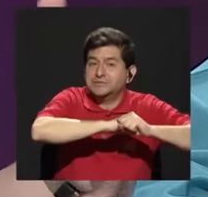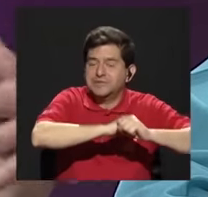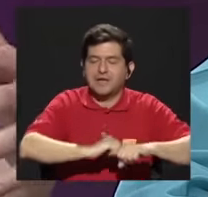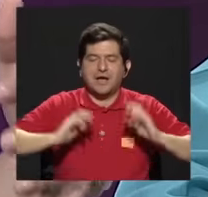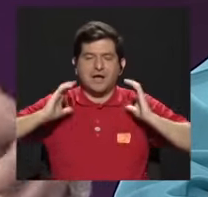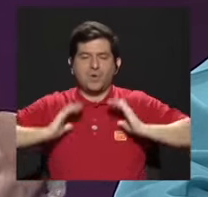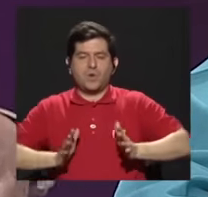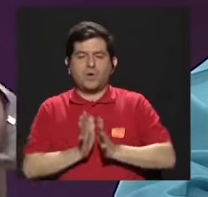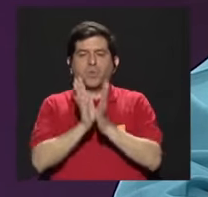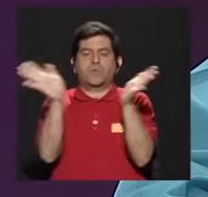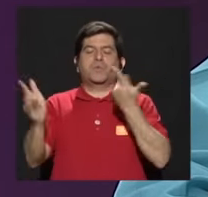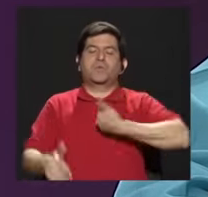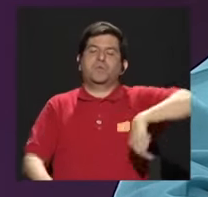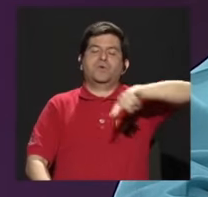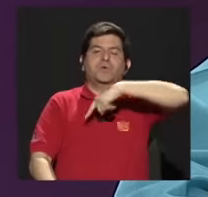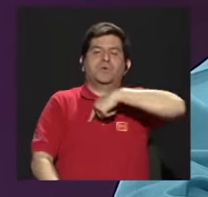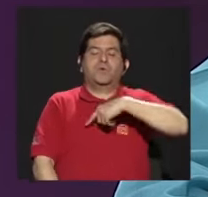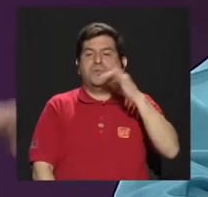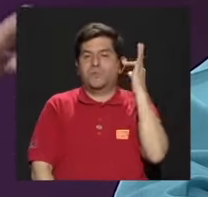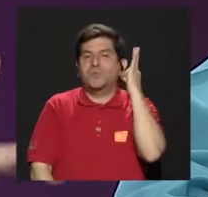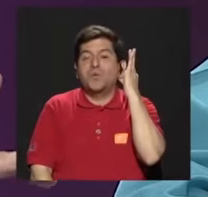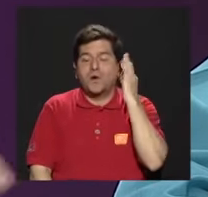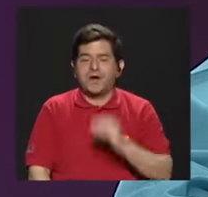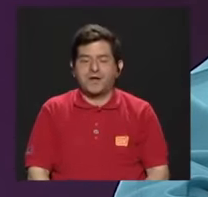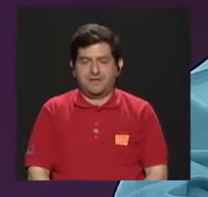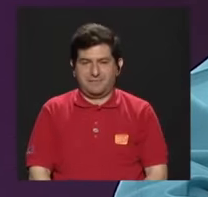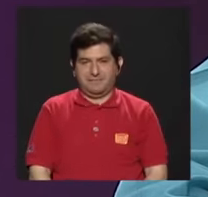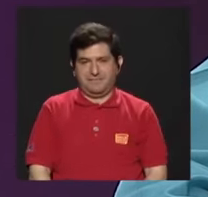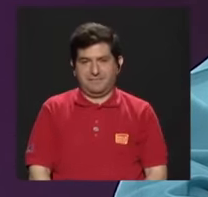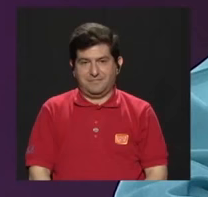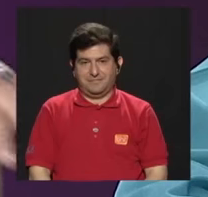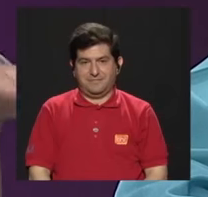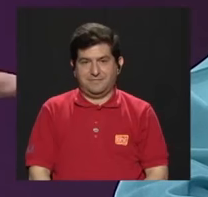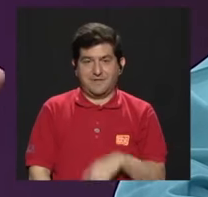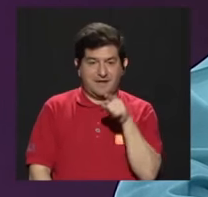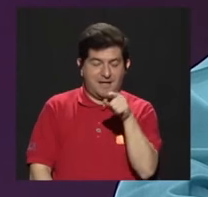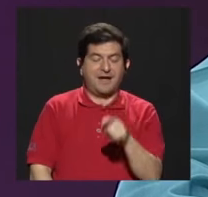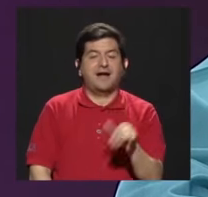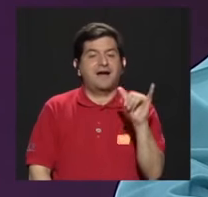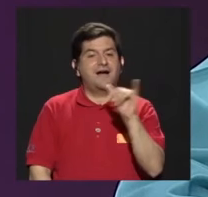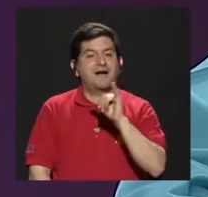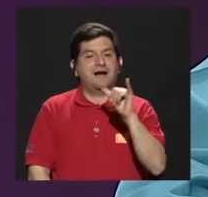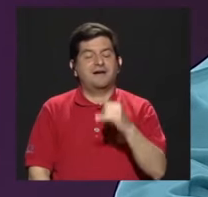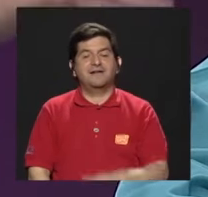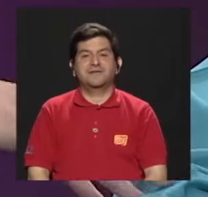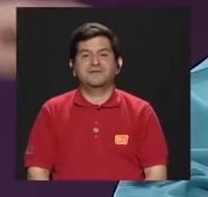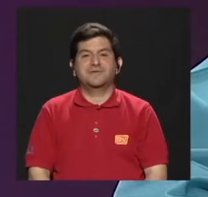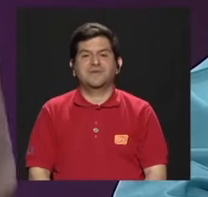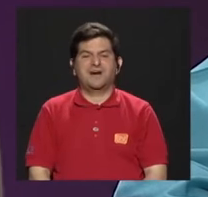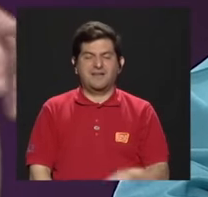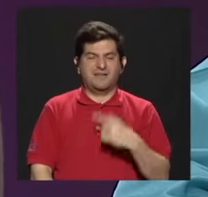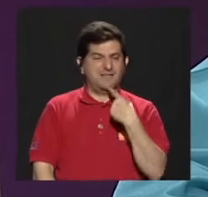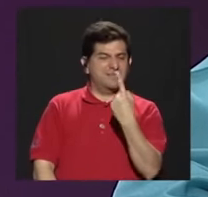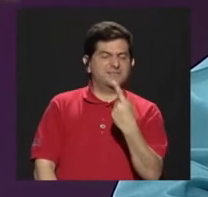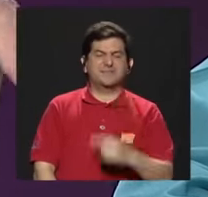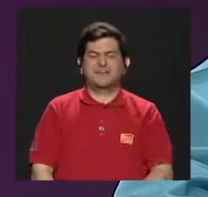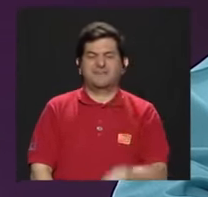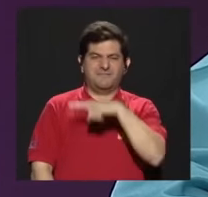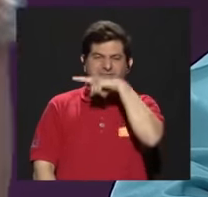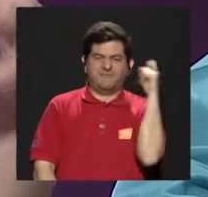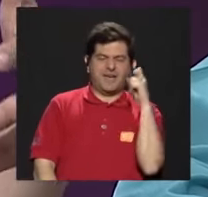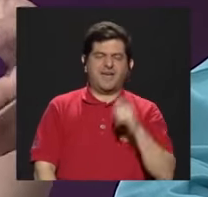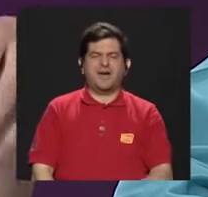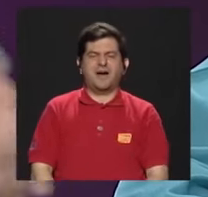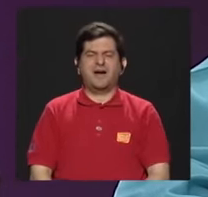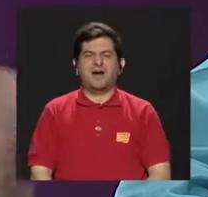cuerpo público de nosotras mujeres o cuerpos femeninos, ¿verdad? Parte también de decirte que fea, que gorda, que